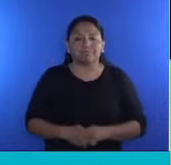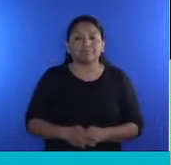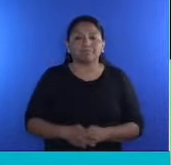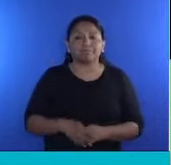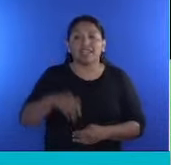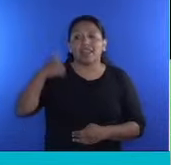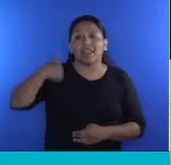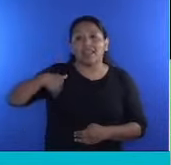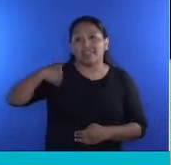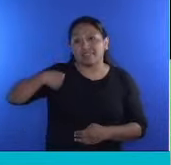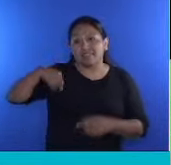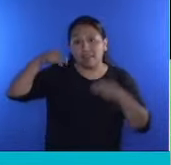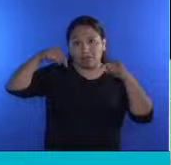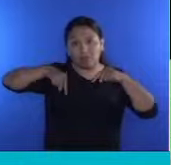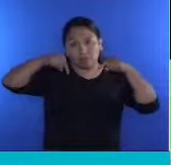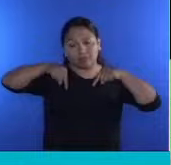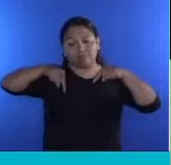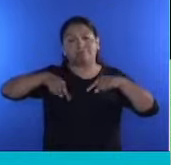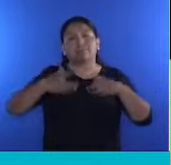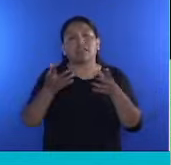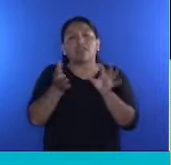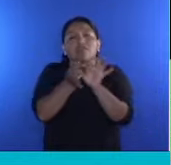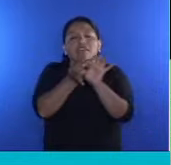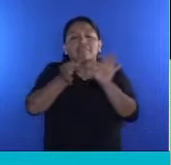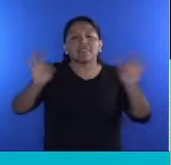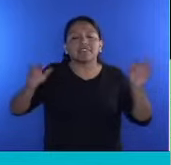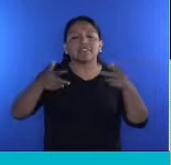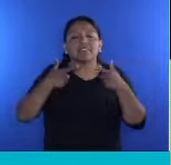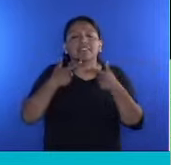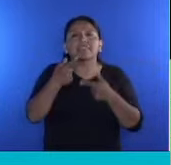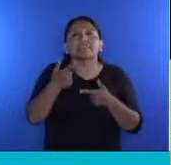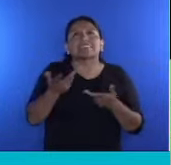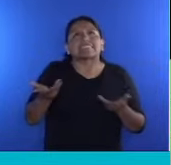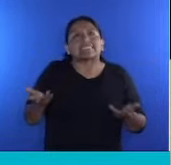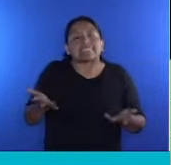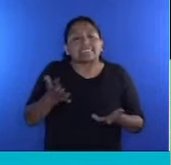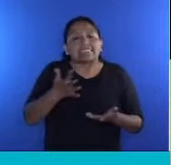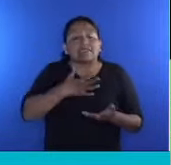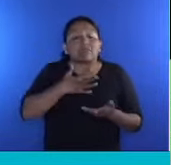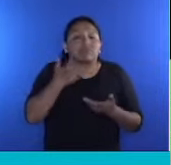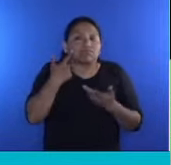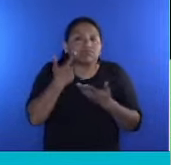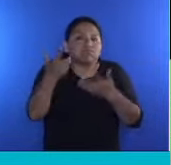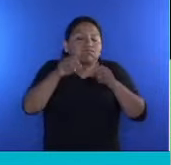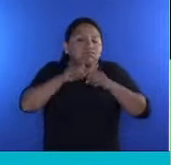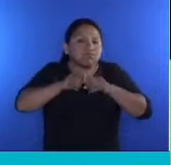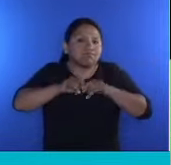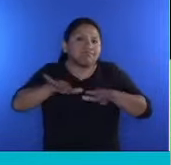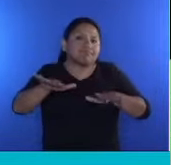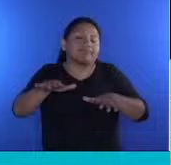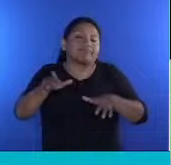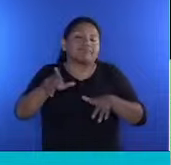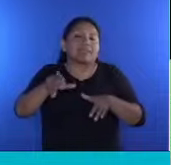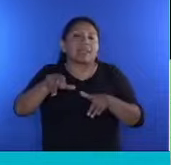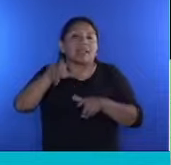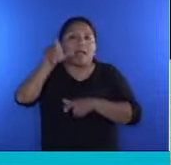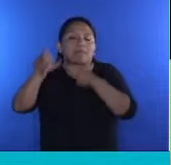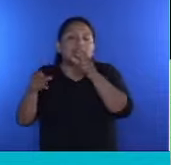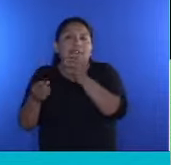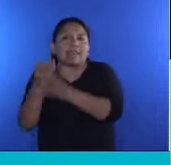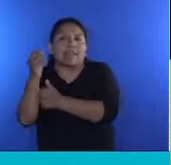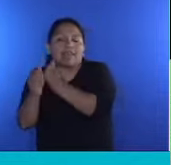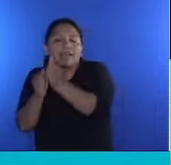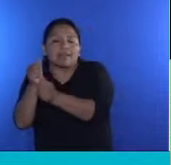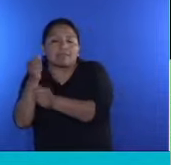una frase que dice, que lamentablemente se ha popularizado entre aquellos que crean empleo, que no se contrata